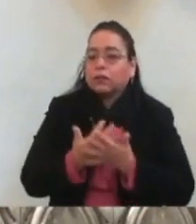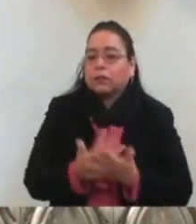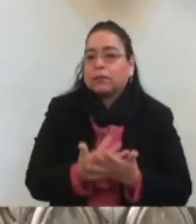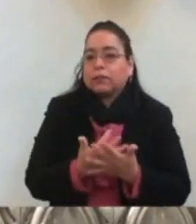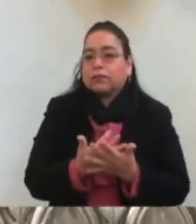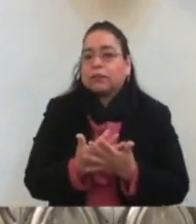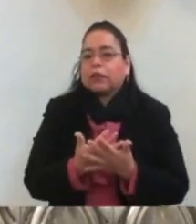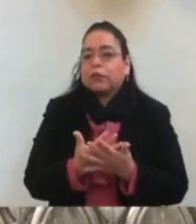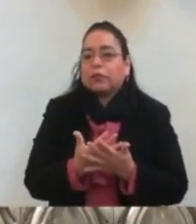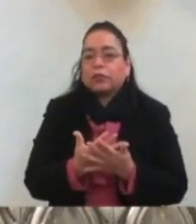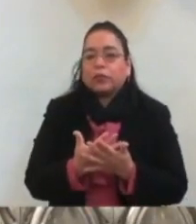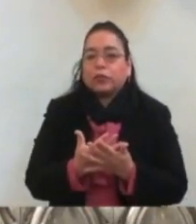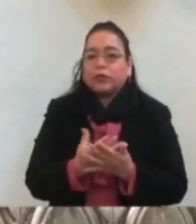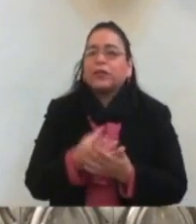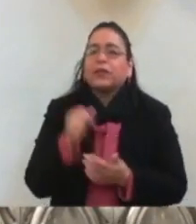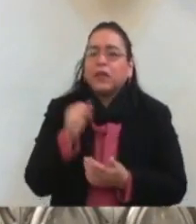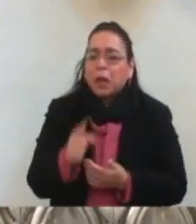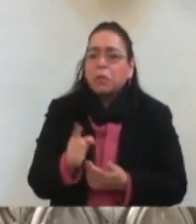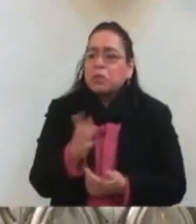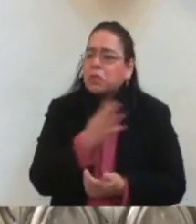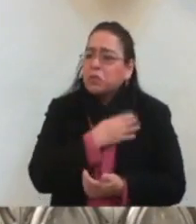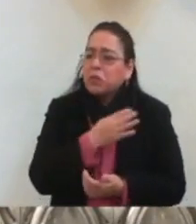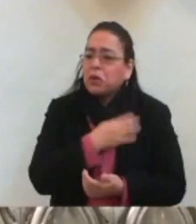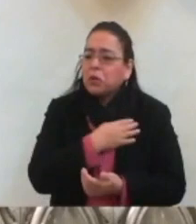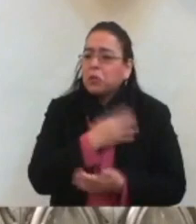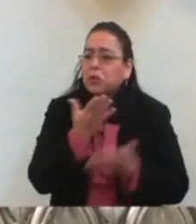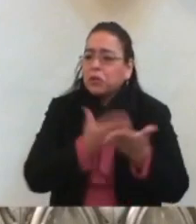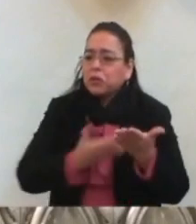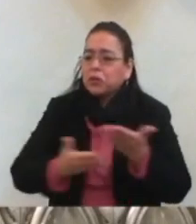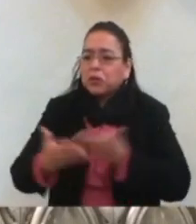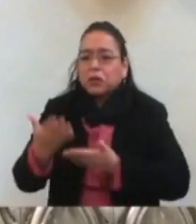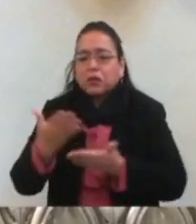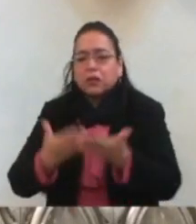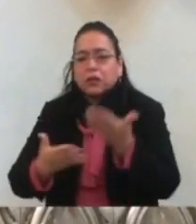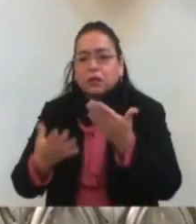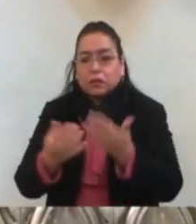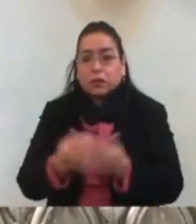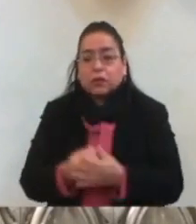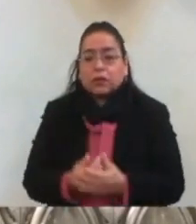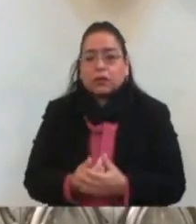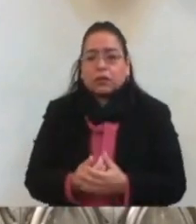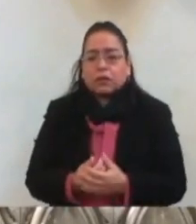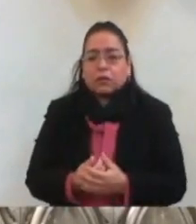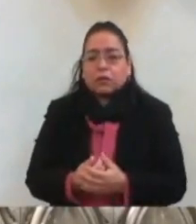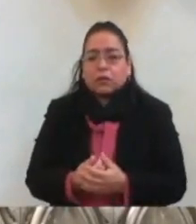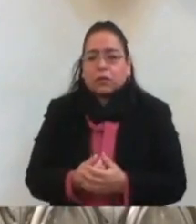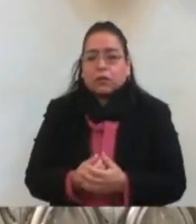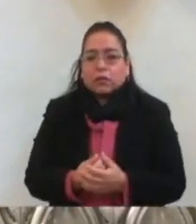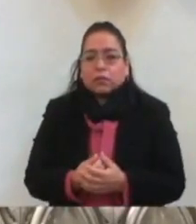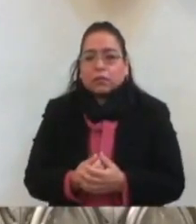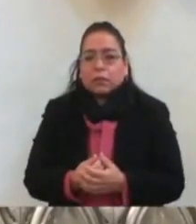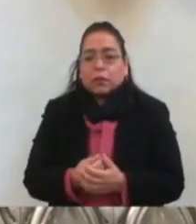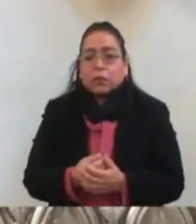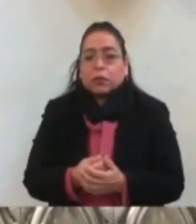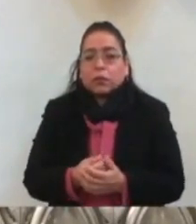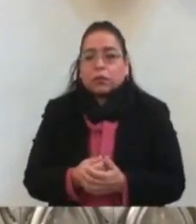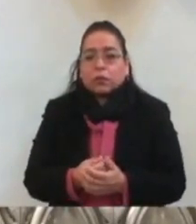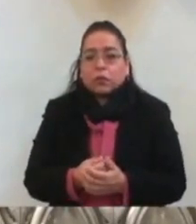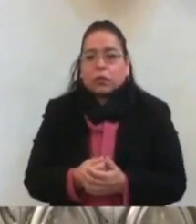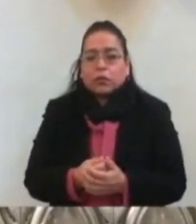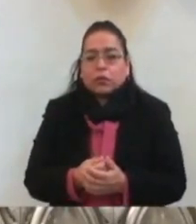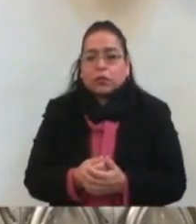de mucha generosidad generosidad cuando uno acepta un